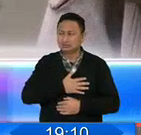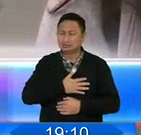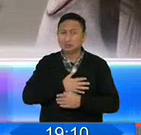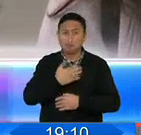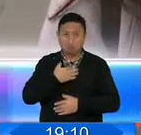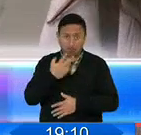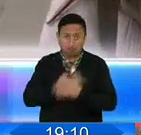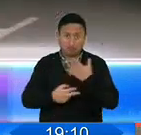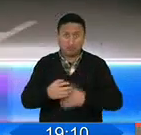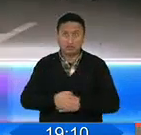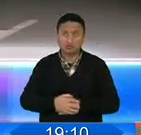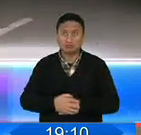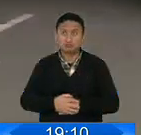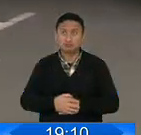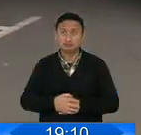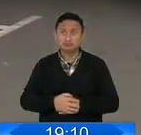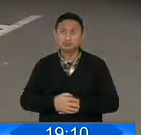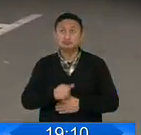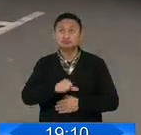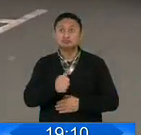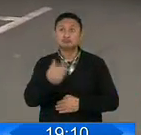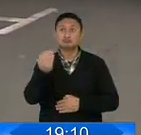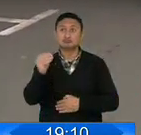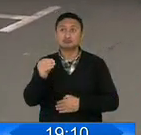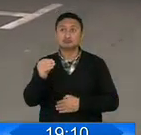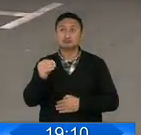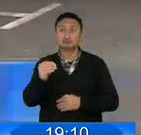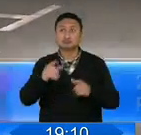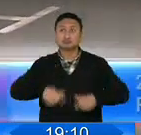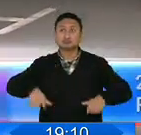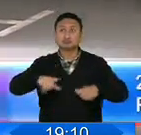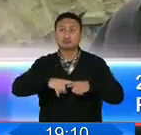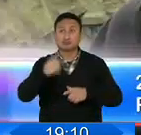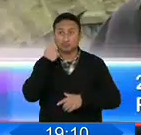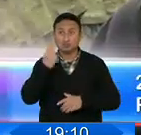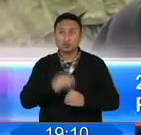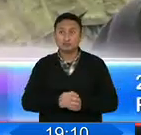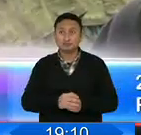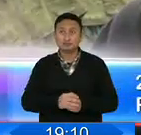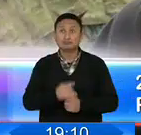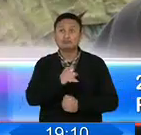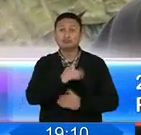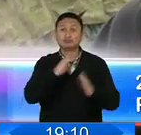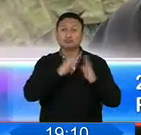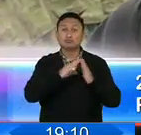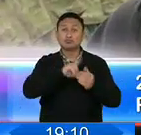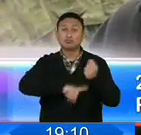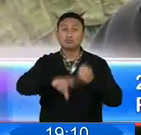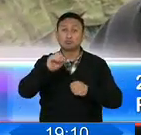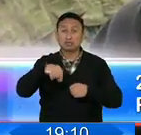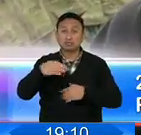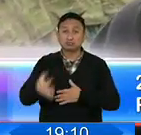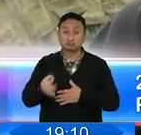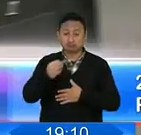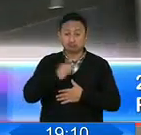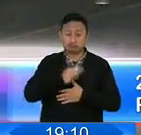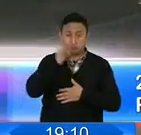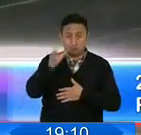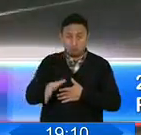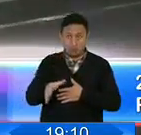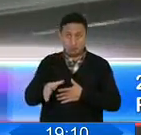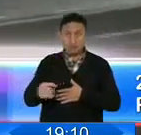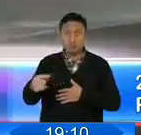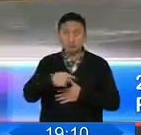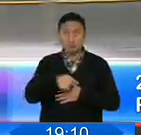hijo. Encontramos a otro joven en los puntos de triaje. En casa dice que su hermano está con COVID y posiblemente él